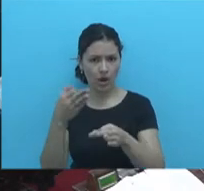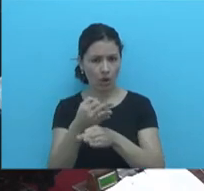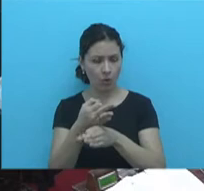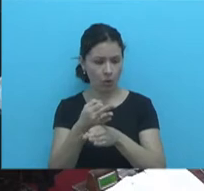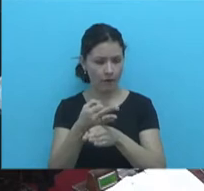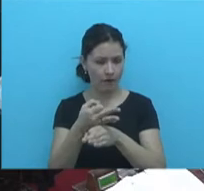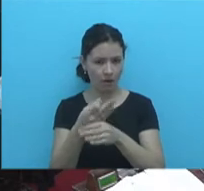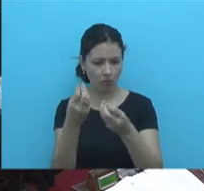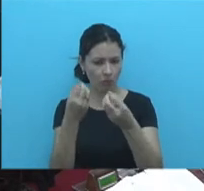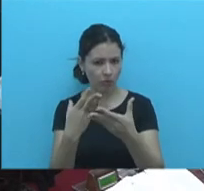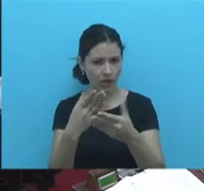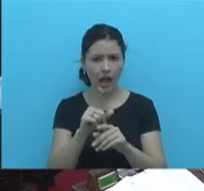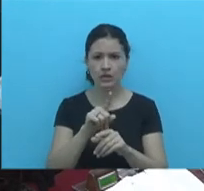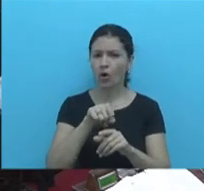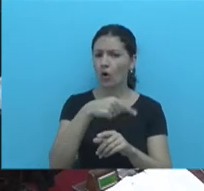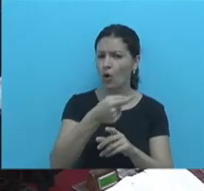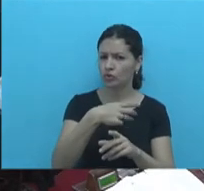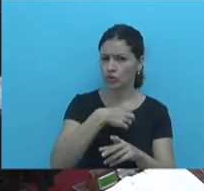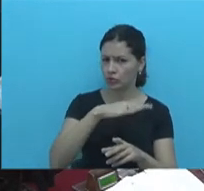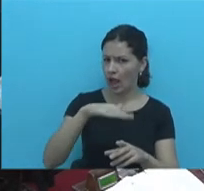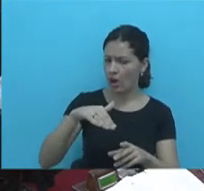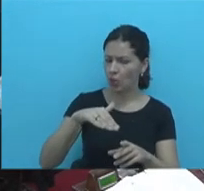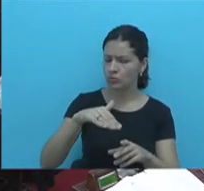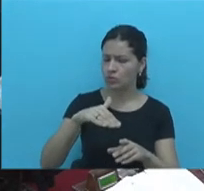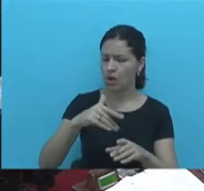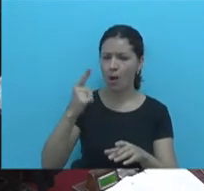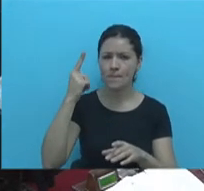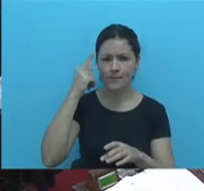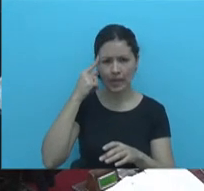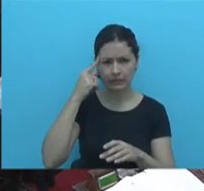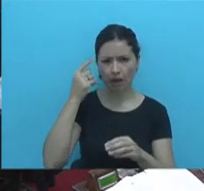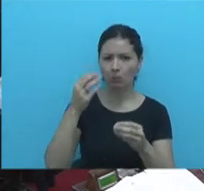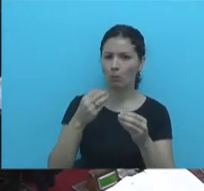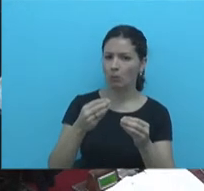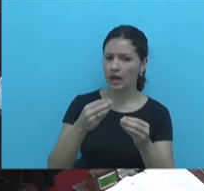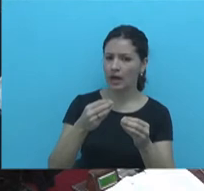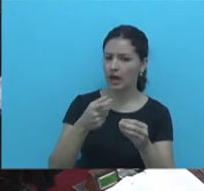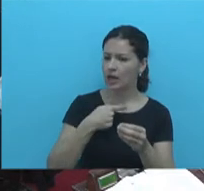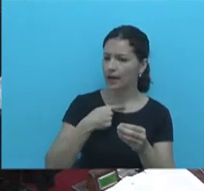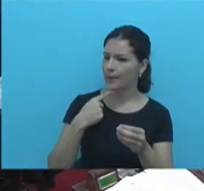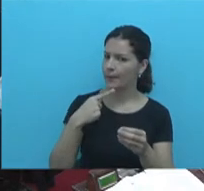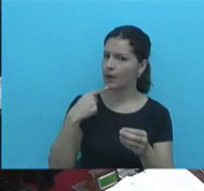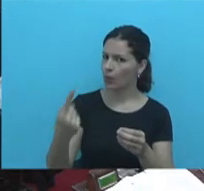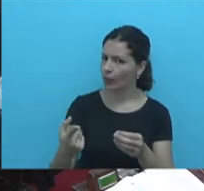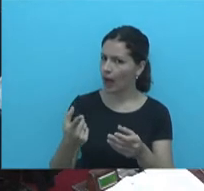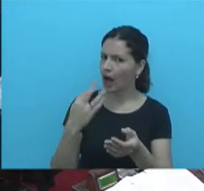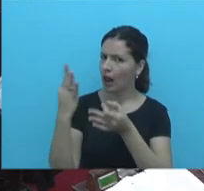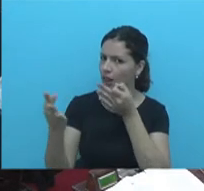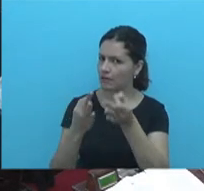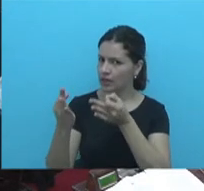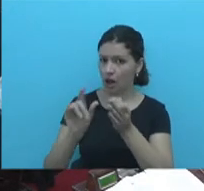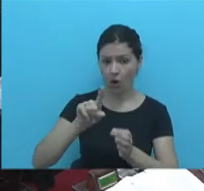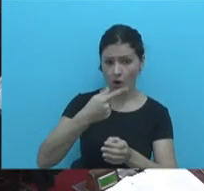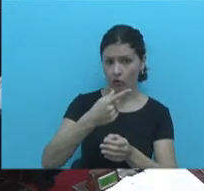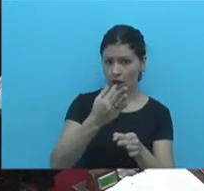algunos, ¿qué visión tienen? ¿Qué le parece? Si quieren debatir de otra escuela,